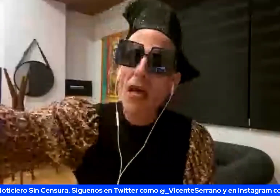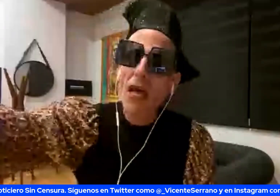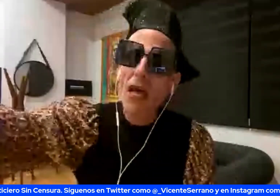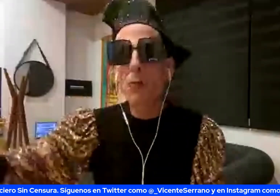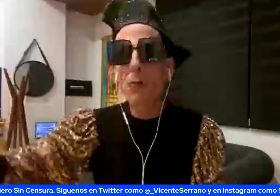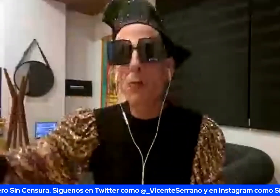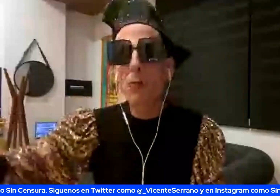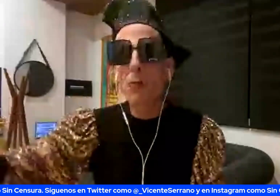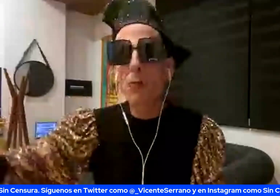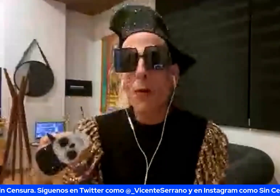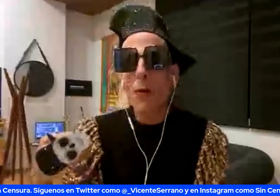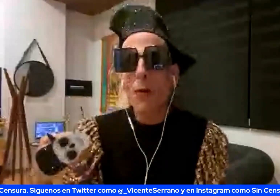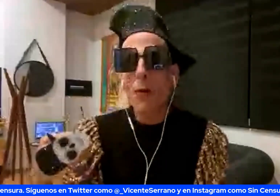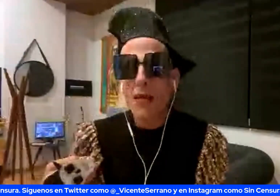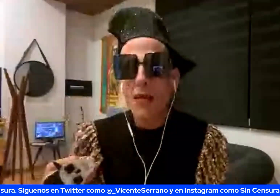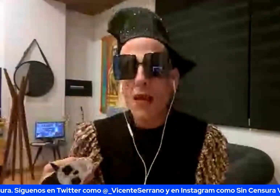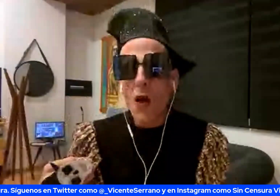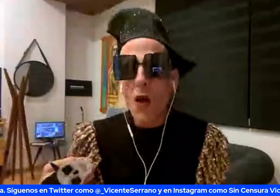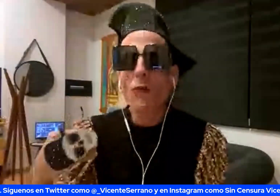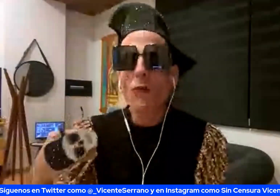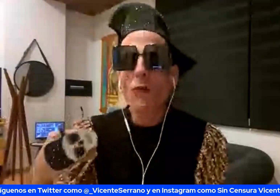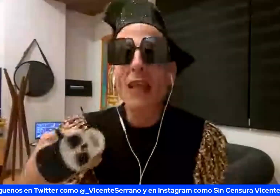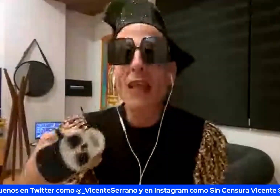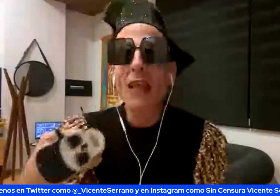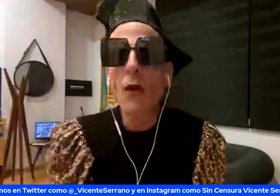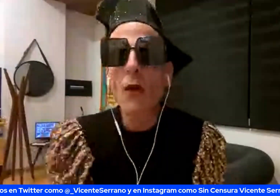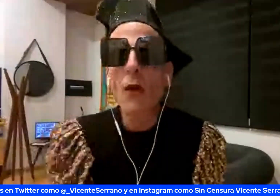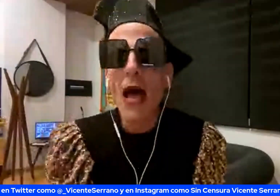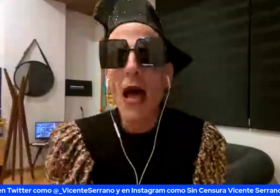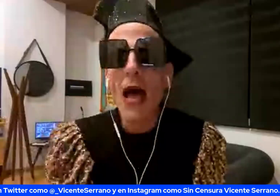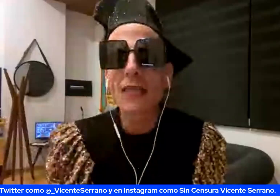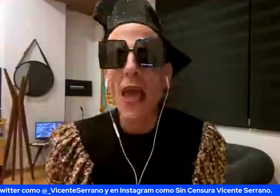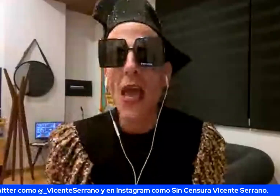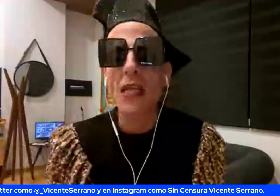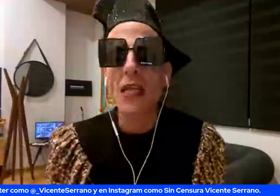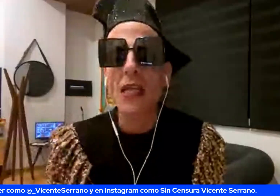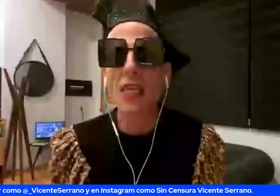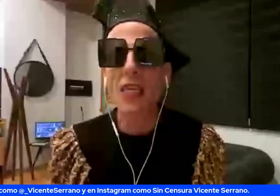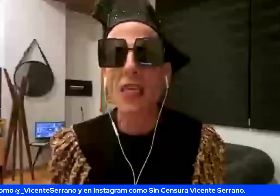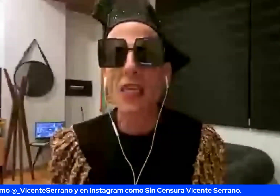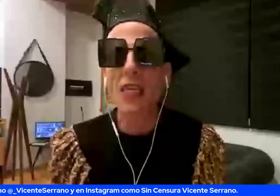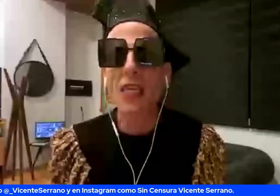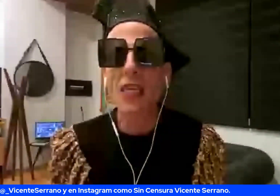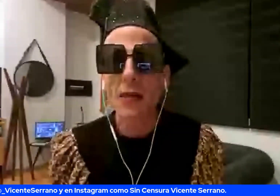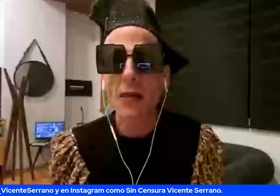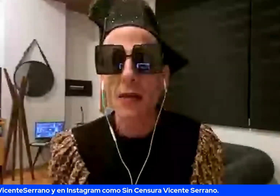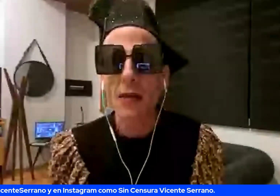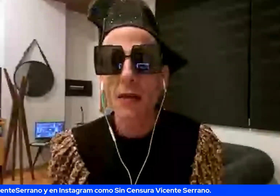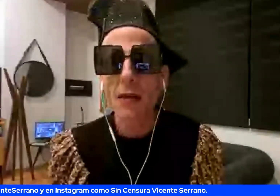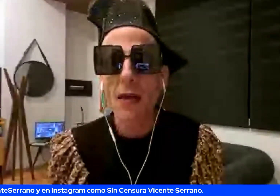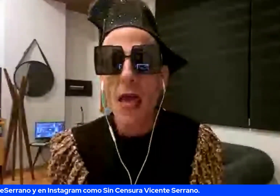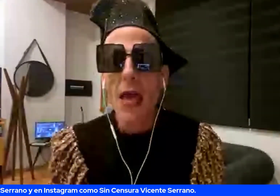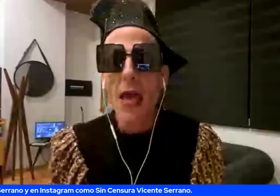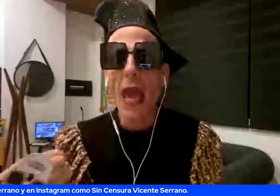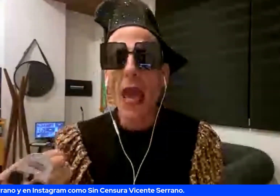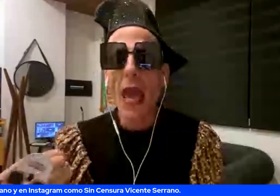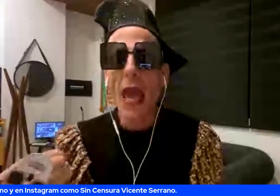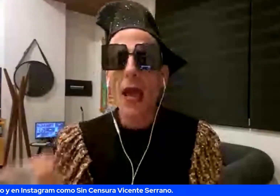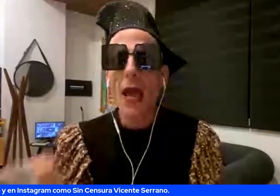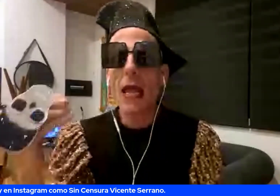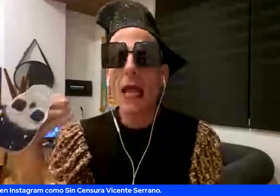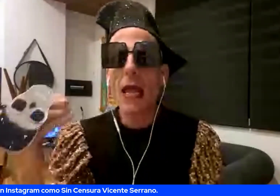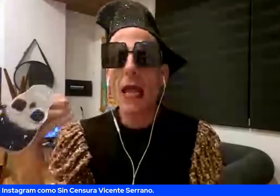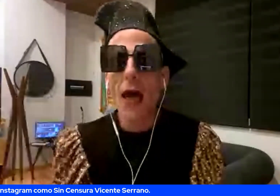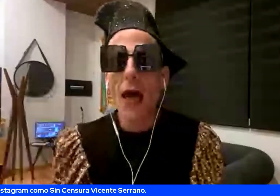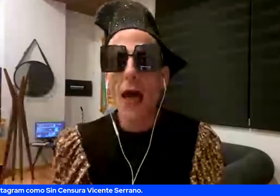gas para después vendértelo a ti, cuando aparte en México había hasta exceso de gas.